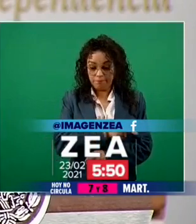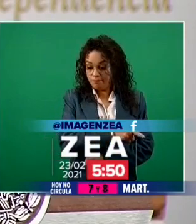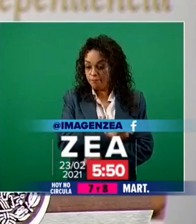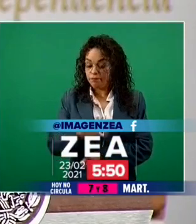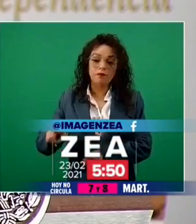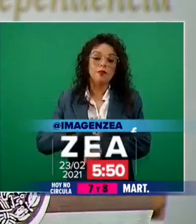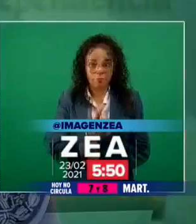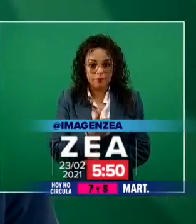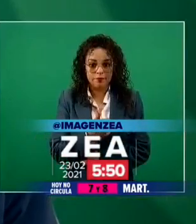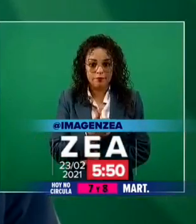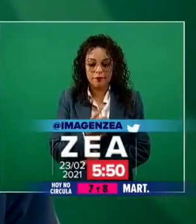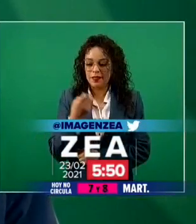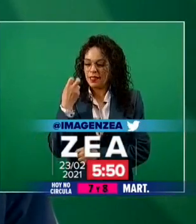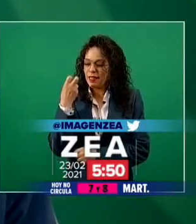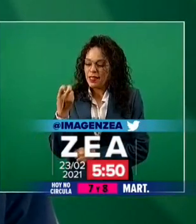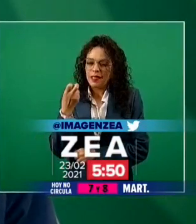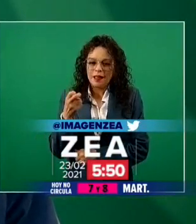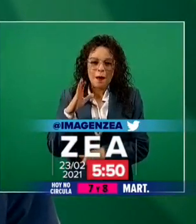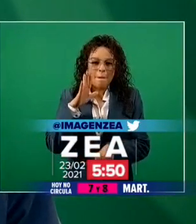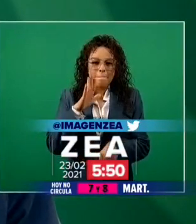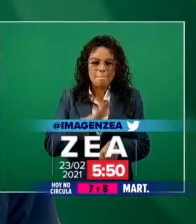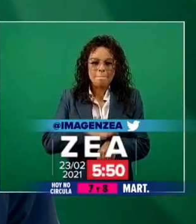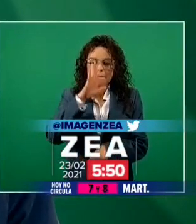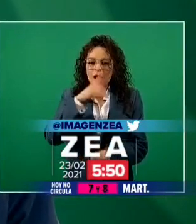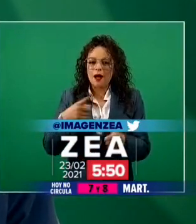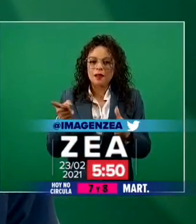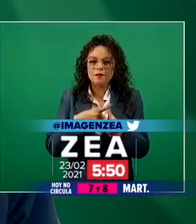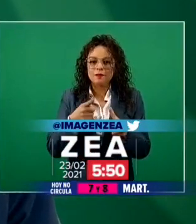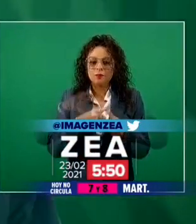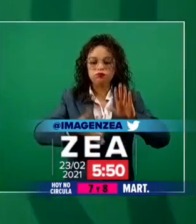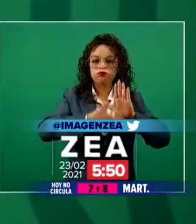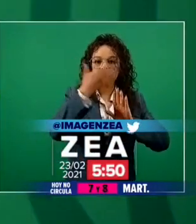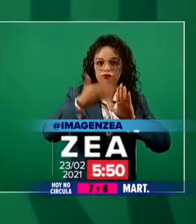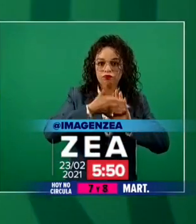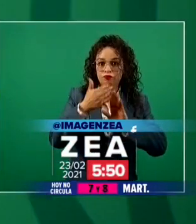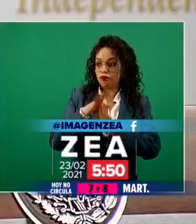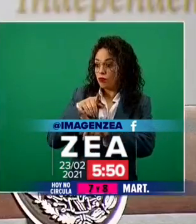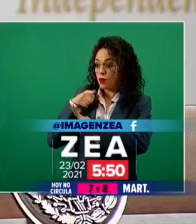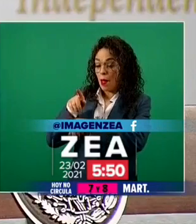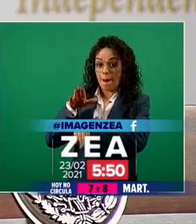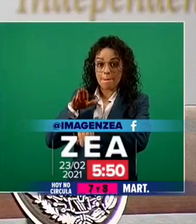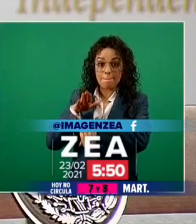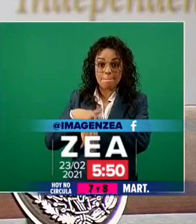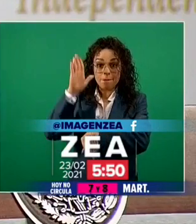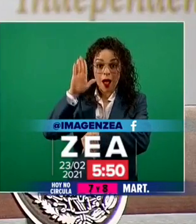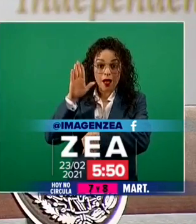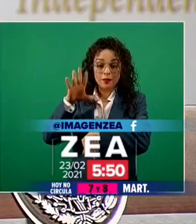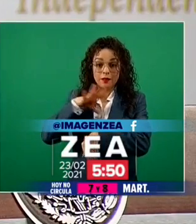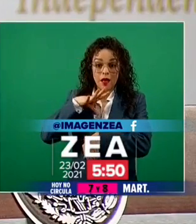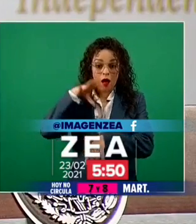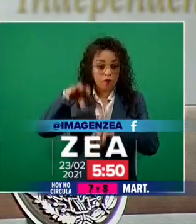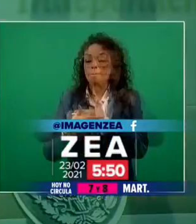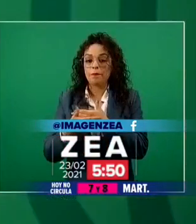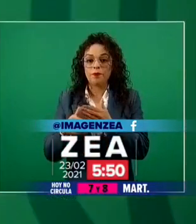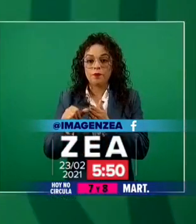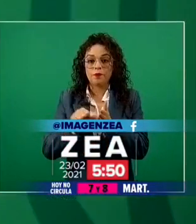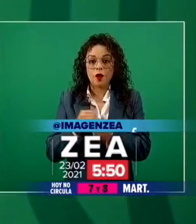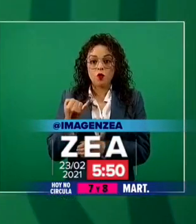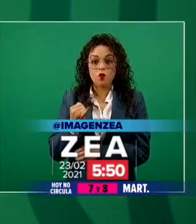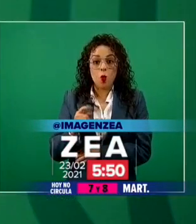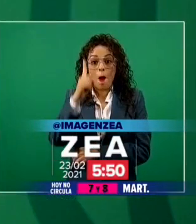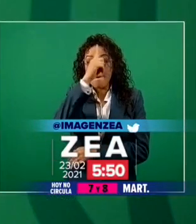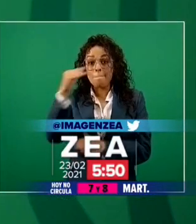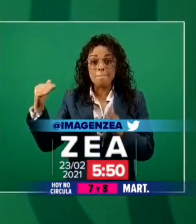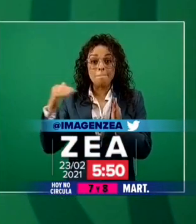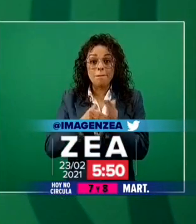que aclaren su reporte, al tiempo que aseguró que el gobierno federal dará un informe más preciso sobre la gestión de los programas sociales y